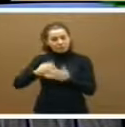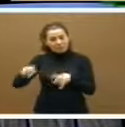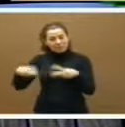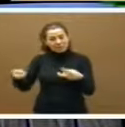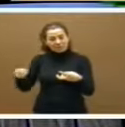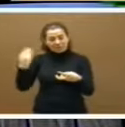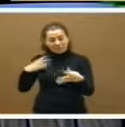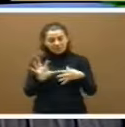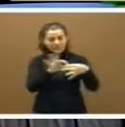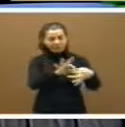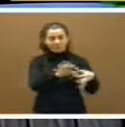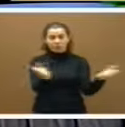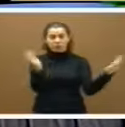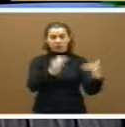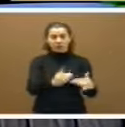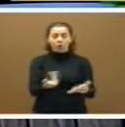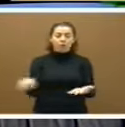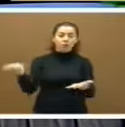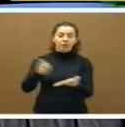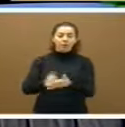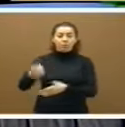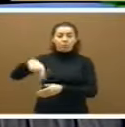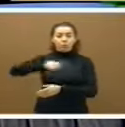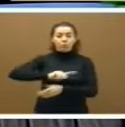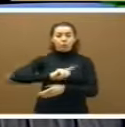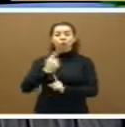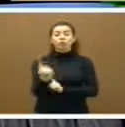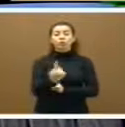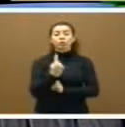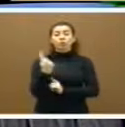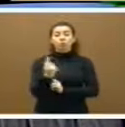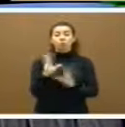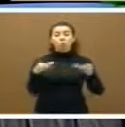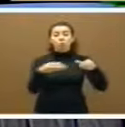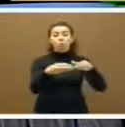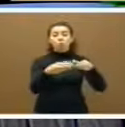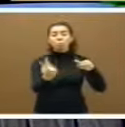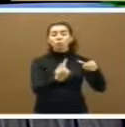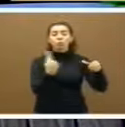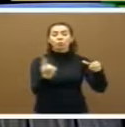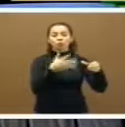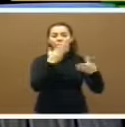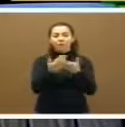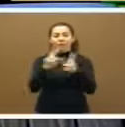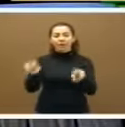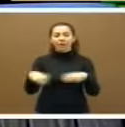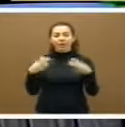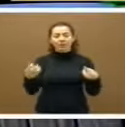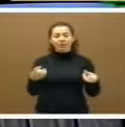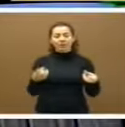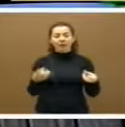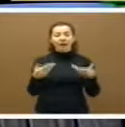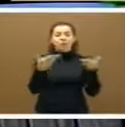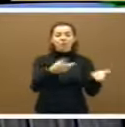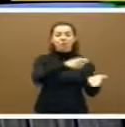Y, otra vez más, se quedan ustedes solos ante una enmienda que pueda ayudar a esas personas que ahora mismo lo están pasando